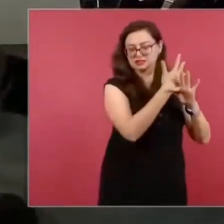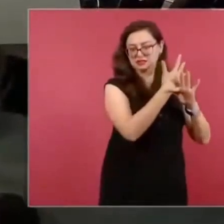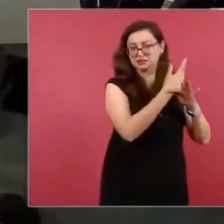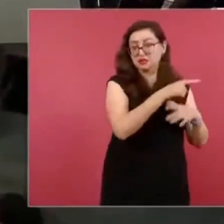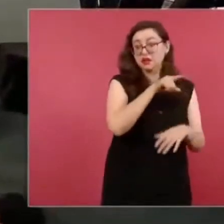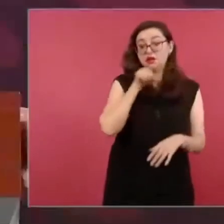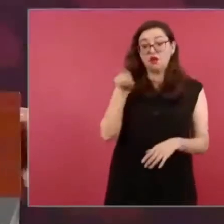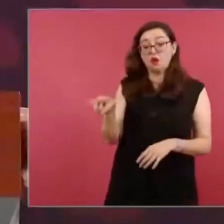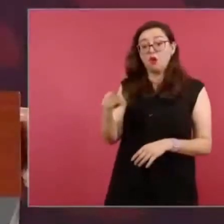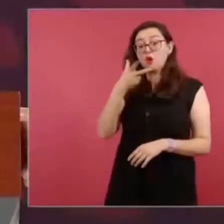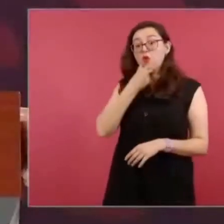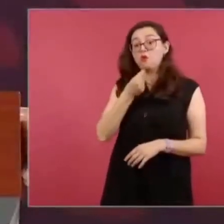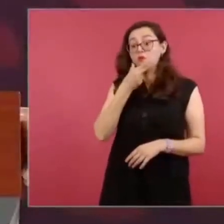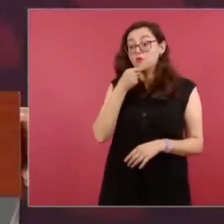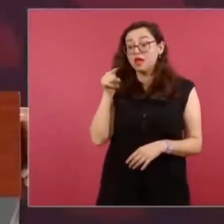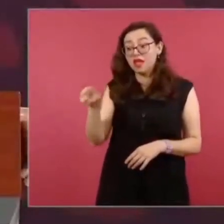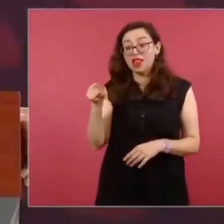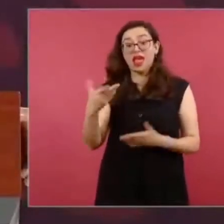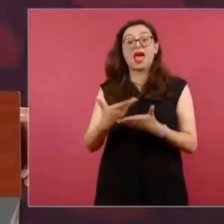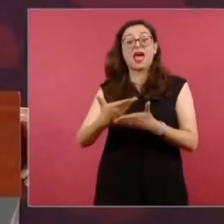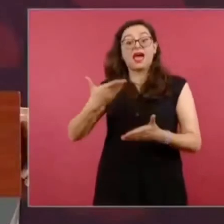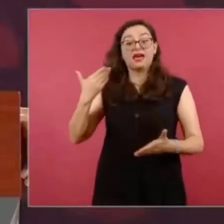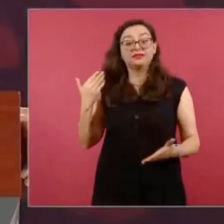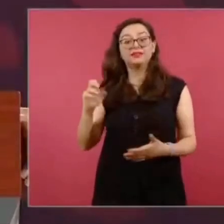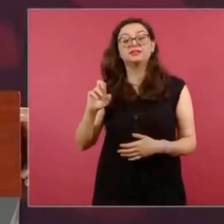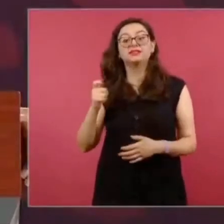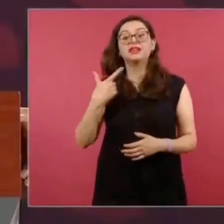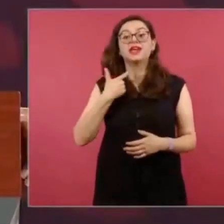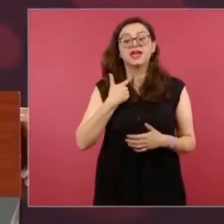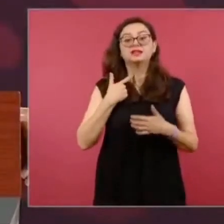fue agente de la DEA.